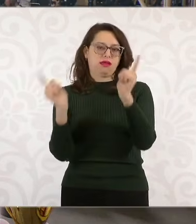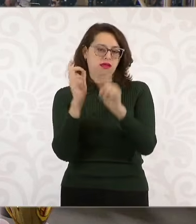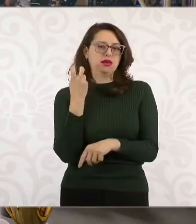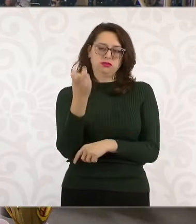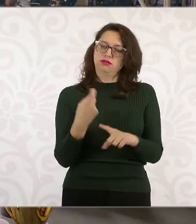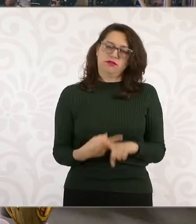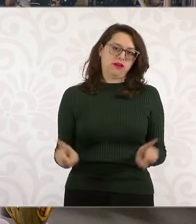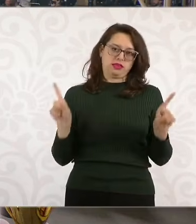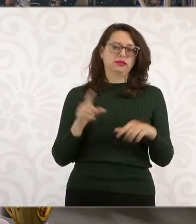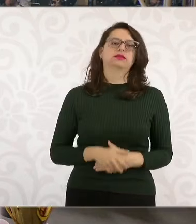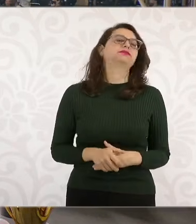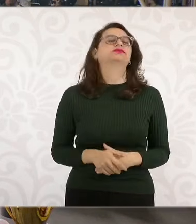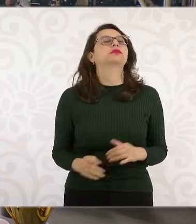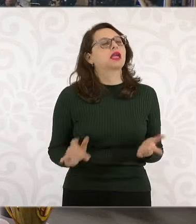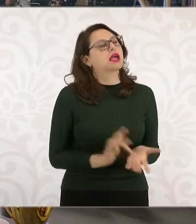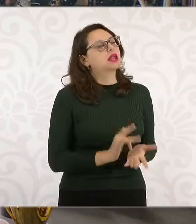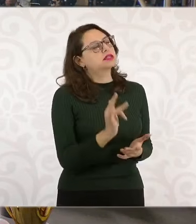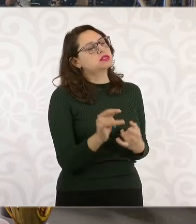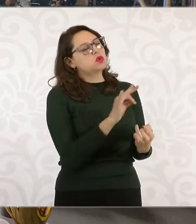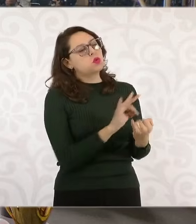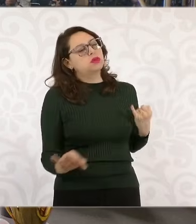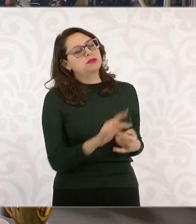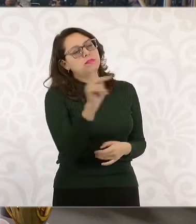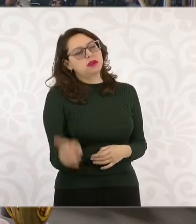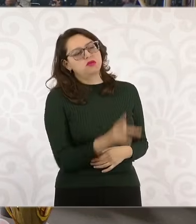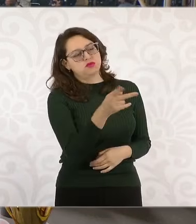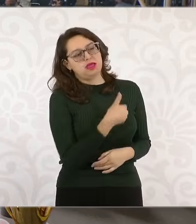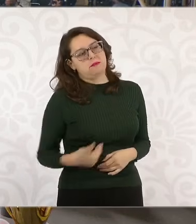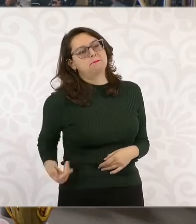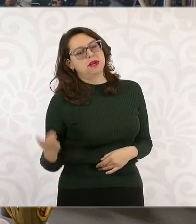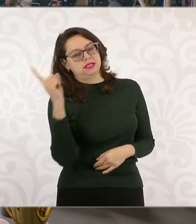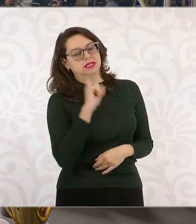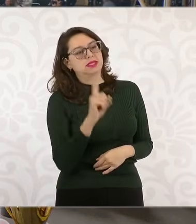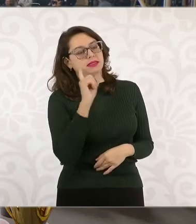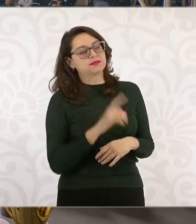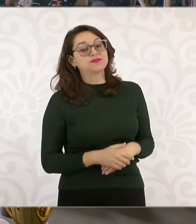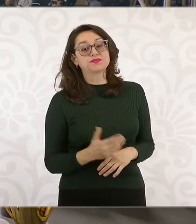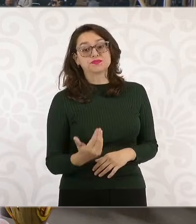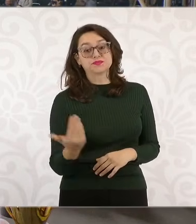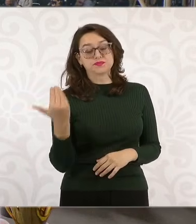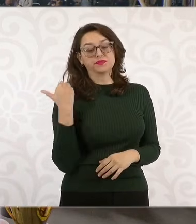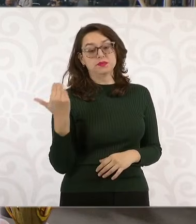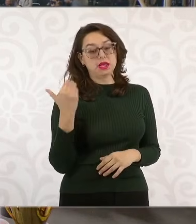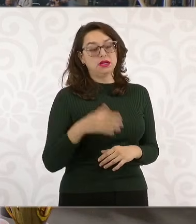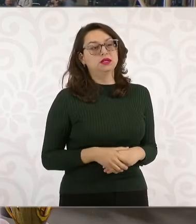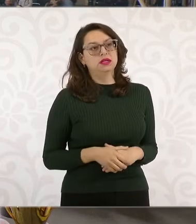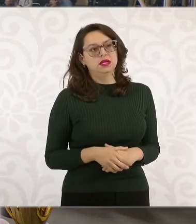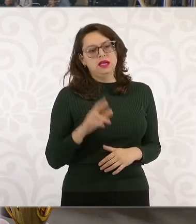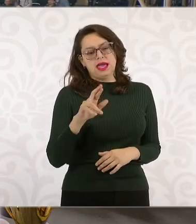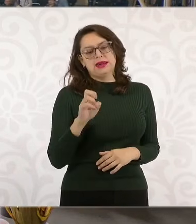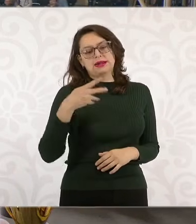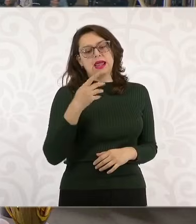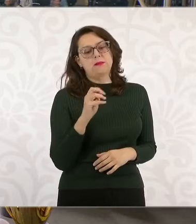Gracias. Para finalizar, Presidenta, no sé si está al tanto de la última publicación de la casa encuestadora de Reporte